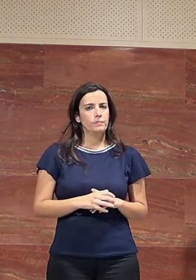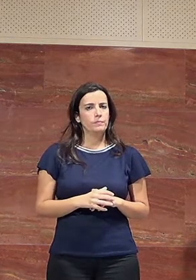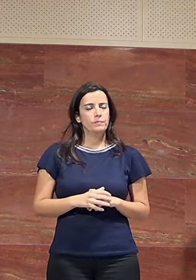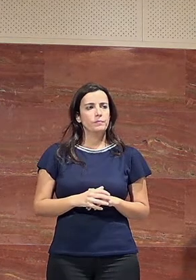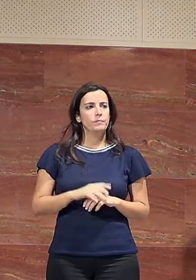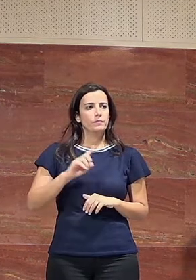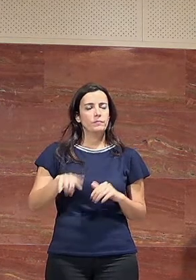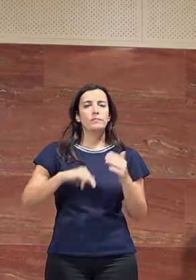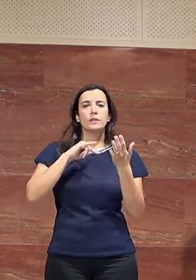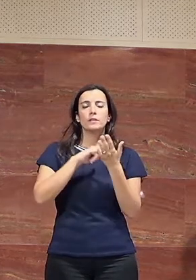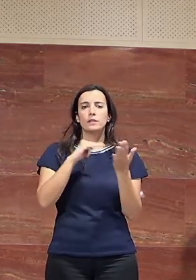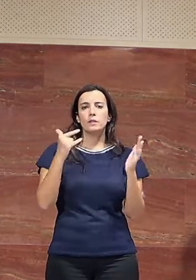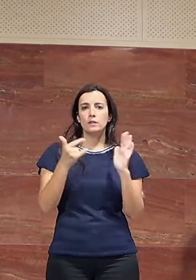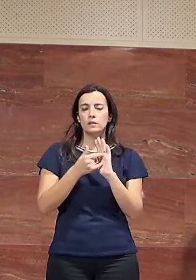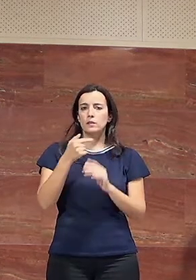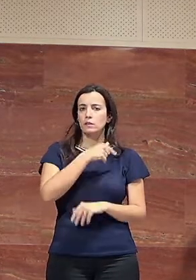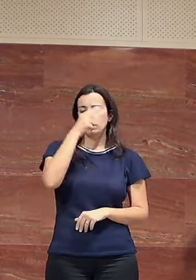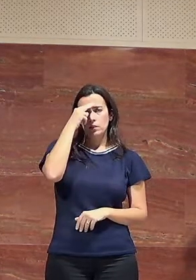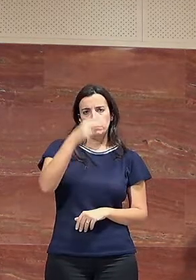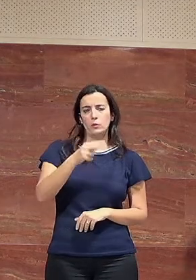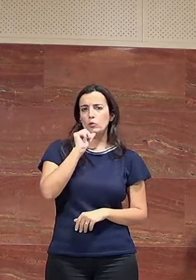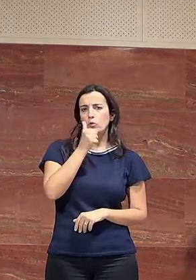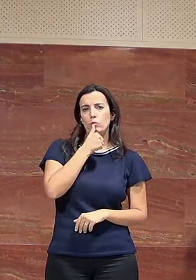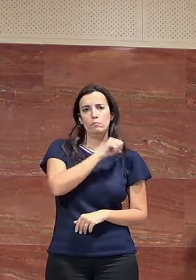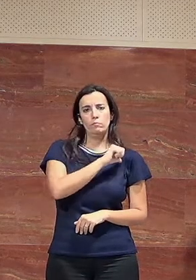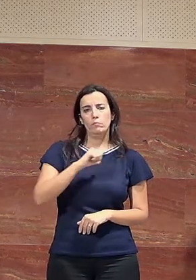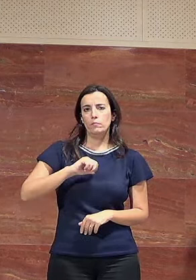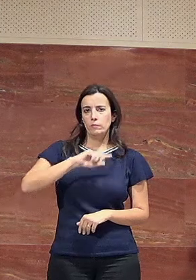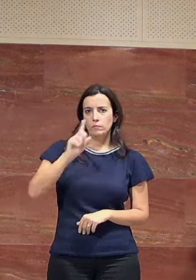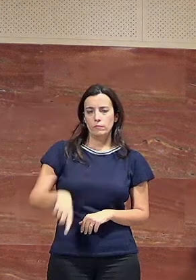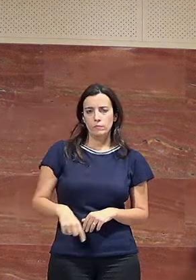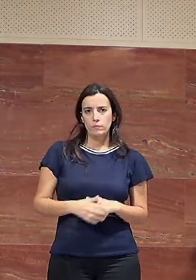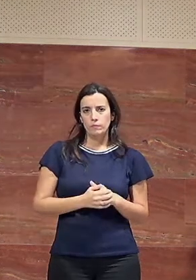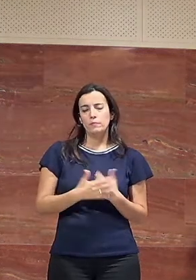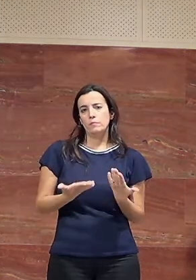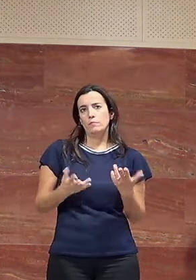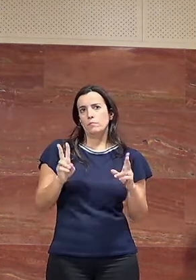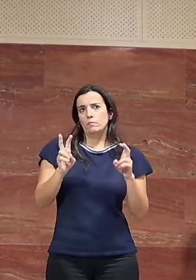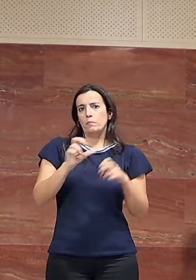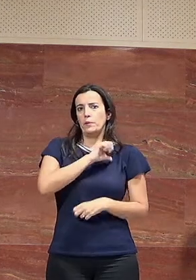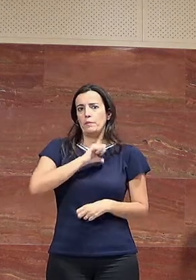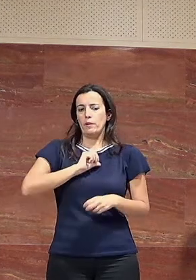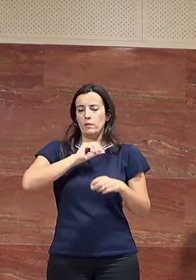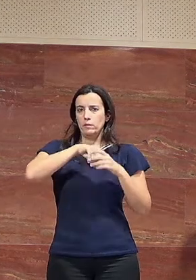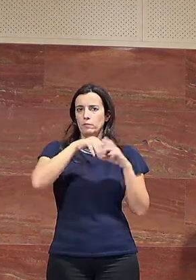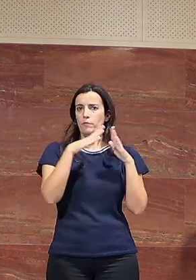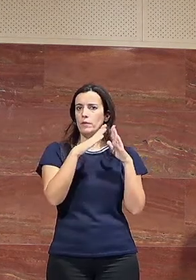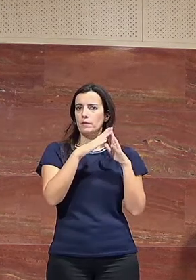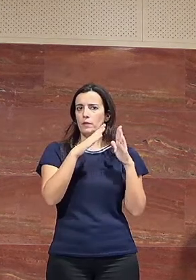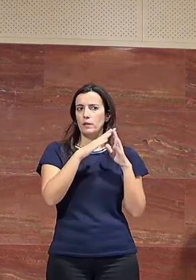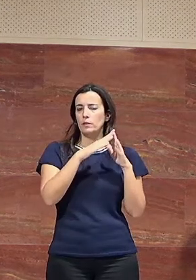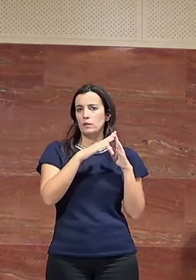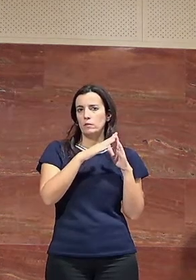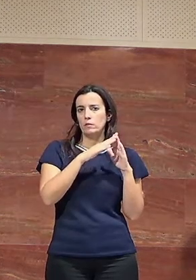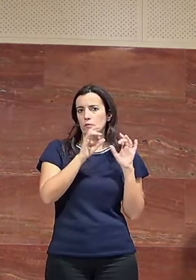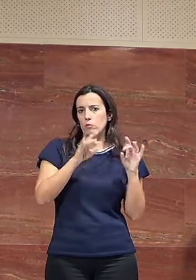Naturalmente este sistema tiene un gran respeto por la privacidad, por la parte privada de la vivienda, eso es exactamente